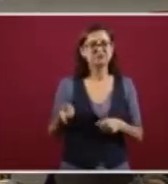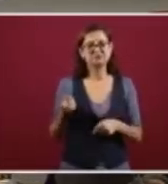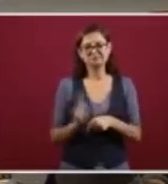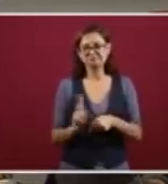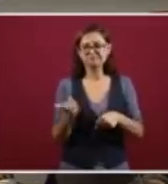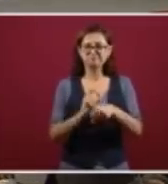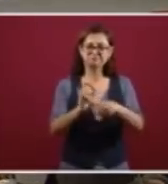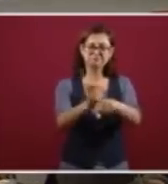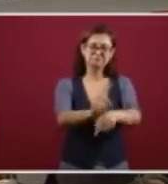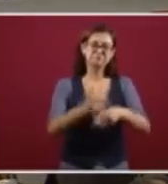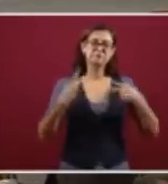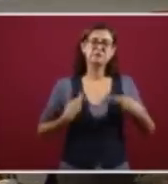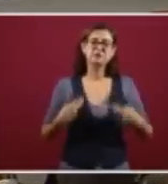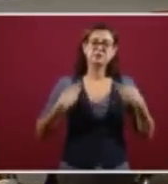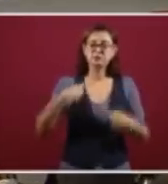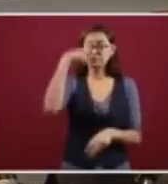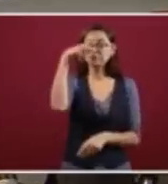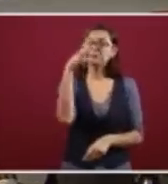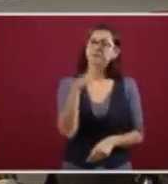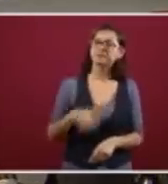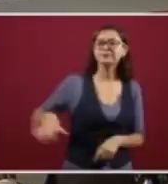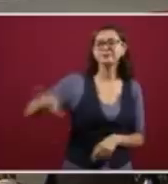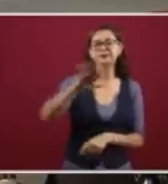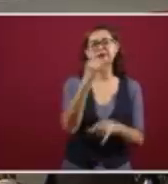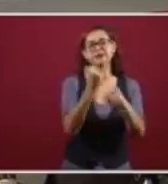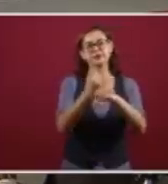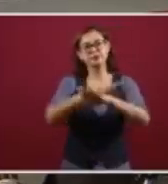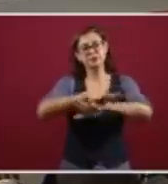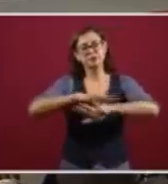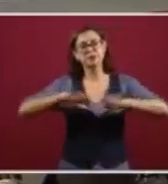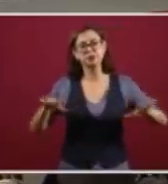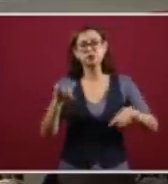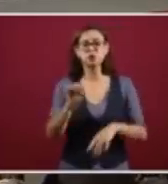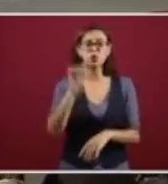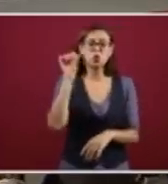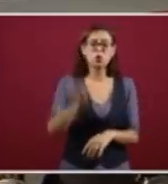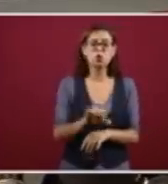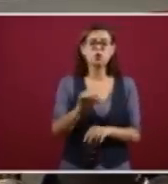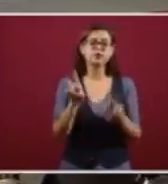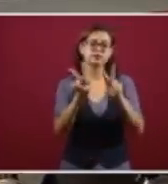pueblo de México en esta ocasión sobre